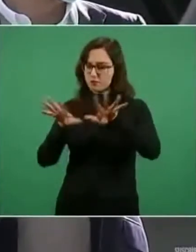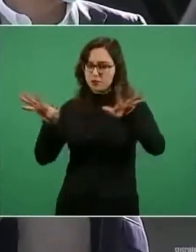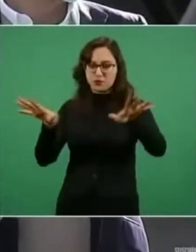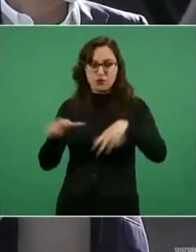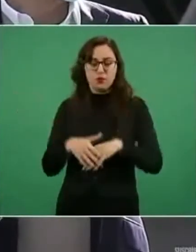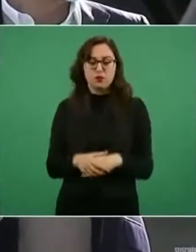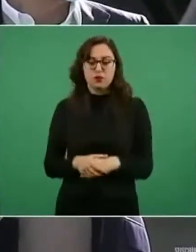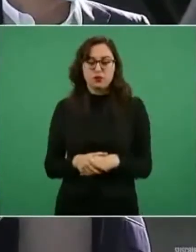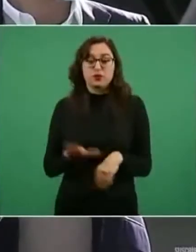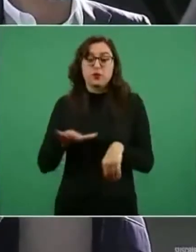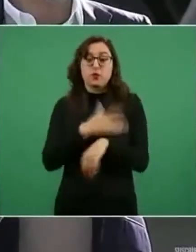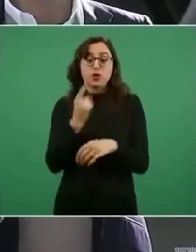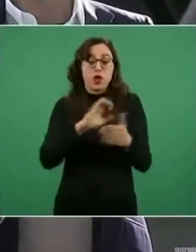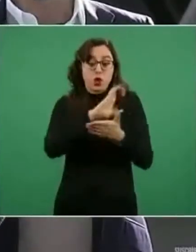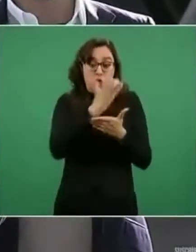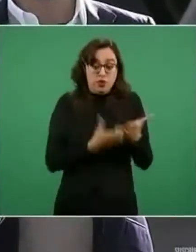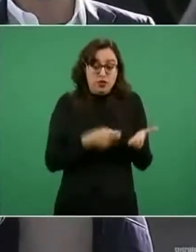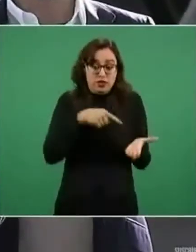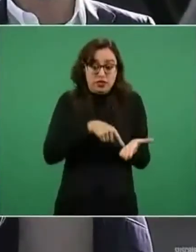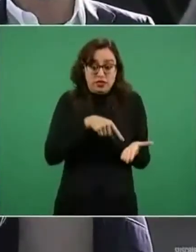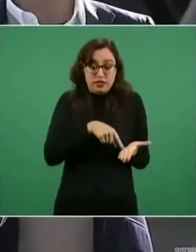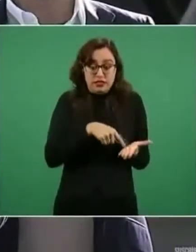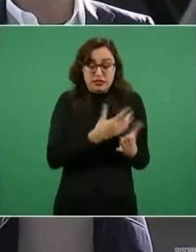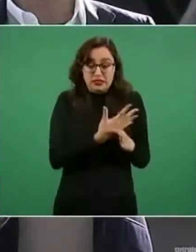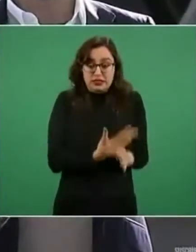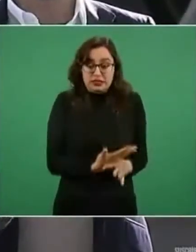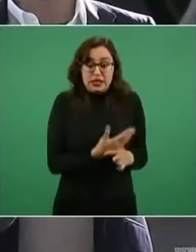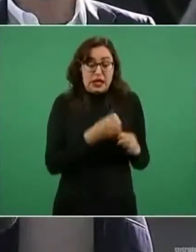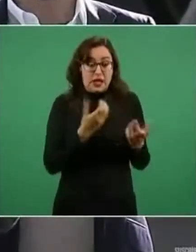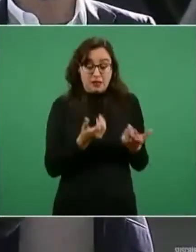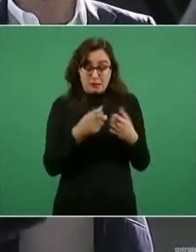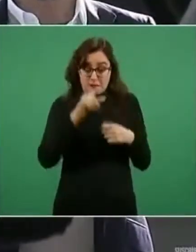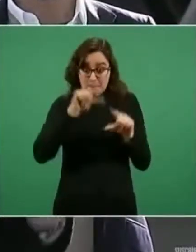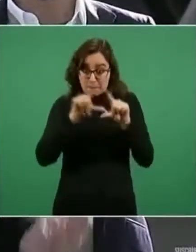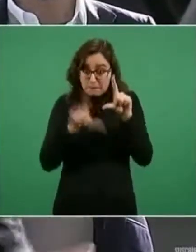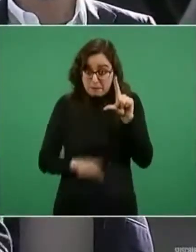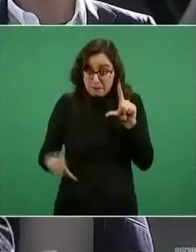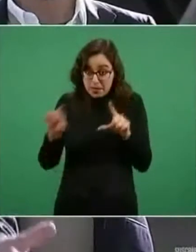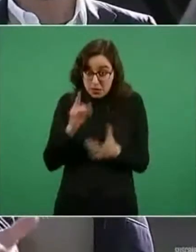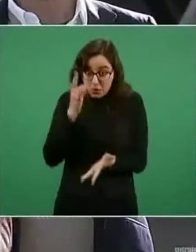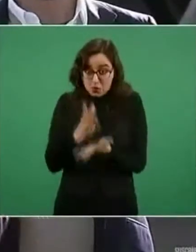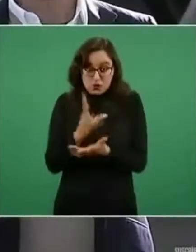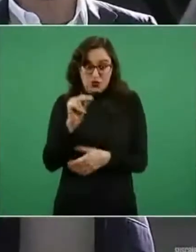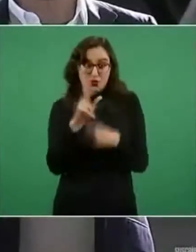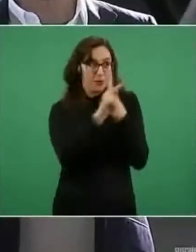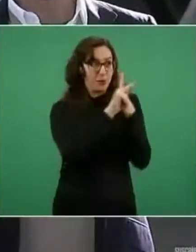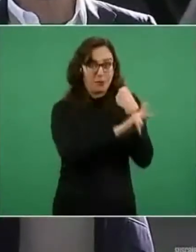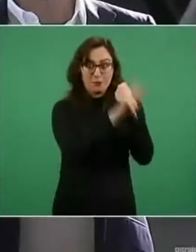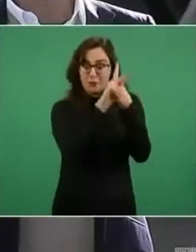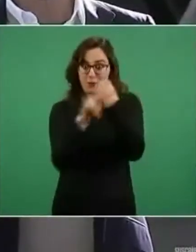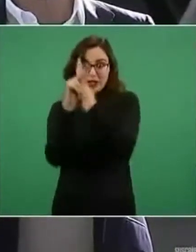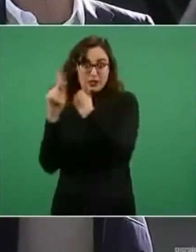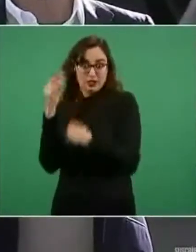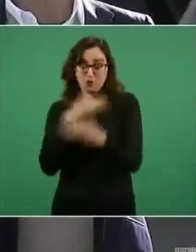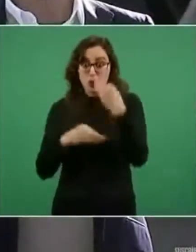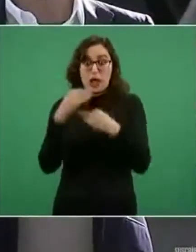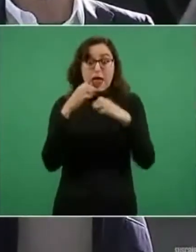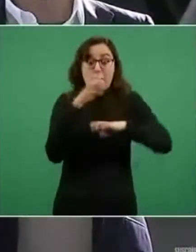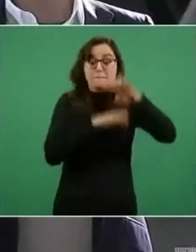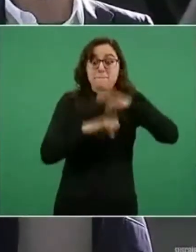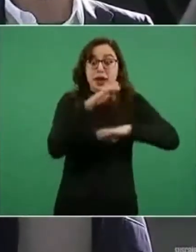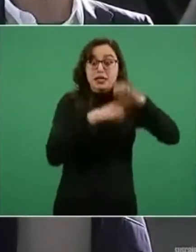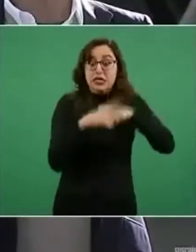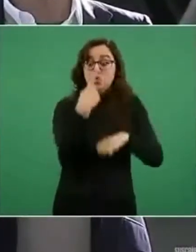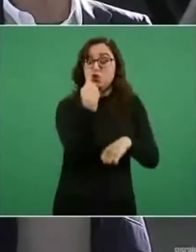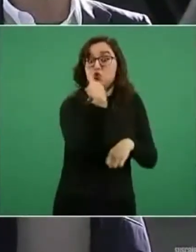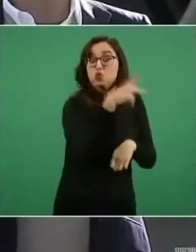que son contractuales, señor presidente. No es solo en México, todos los países que hemos firmado sus contratos con Pfizer, vendrá